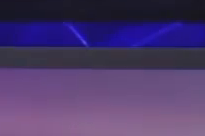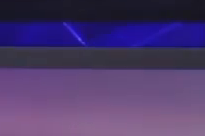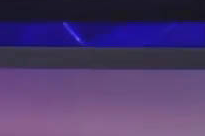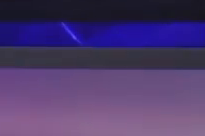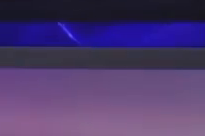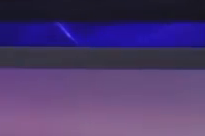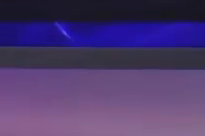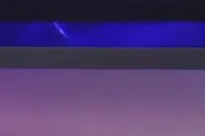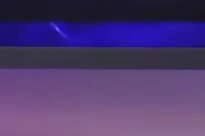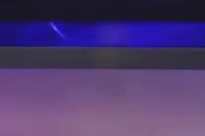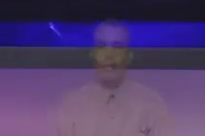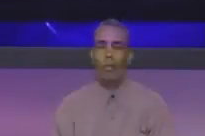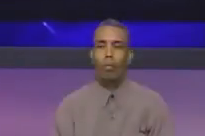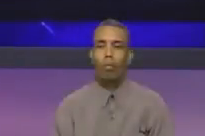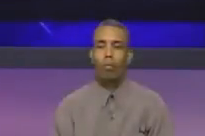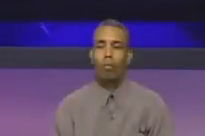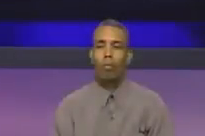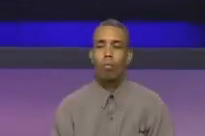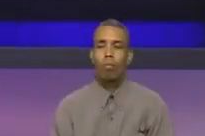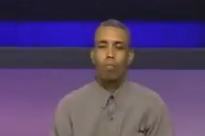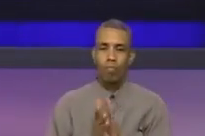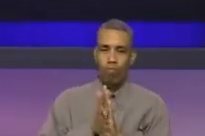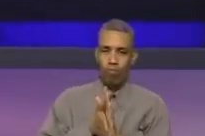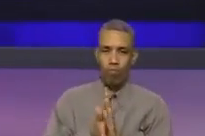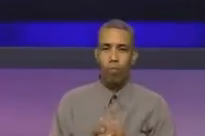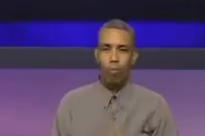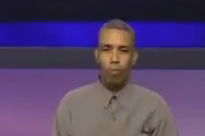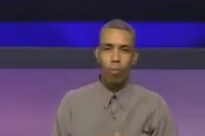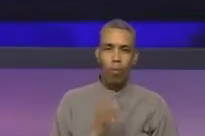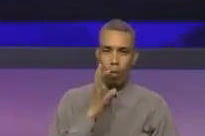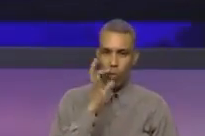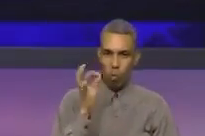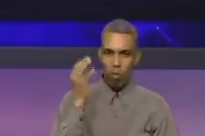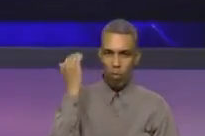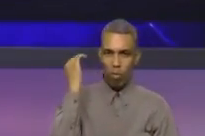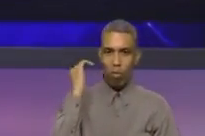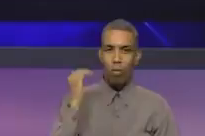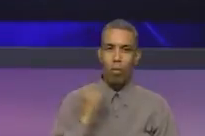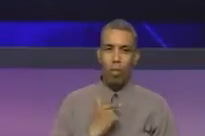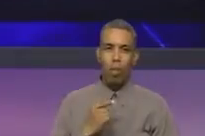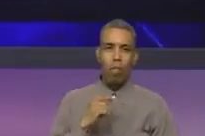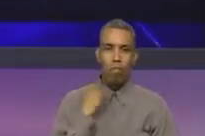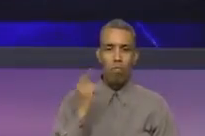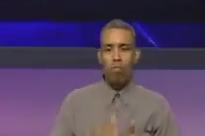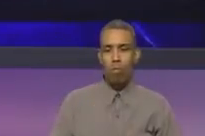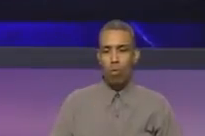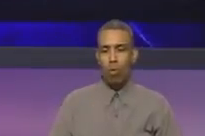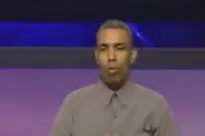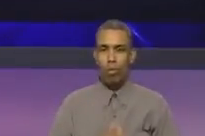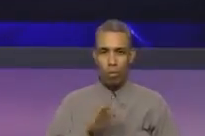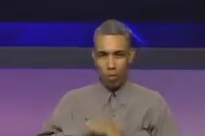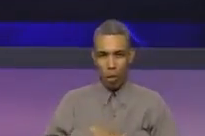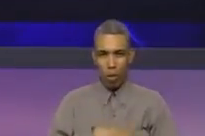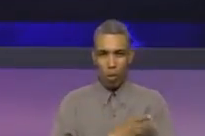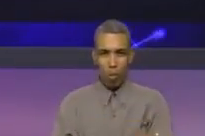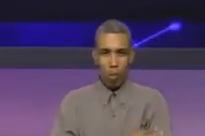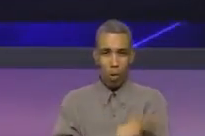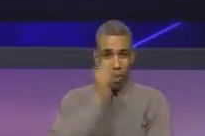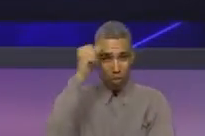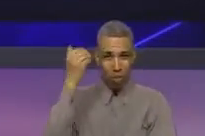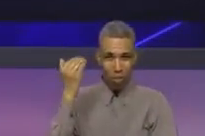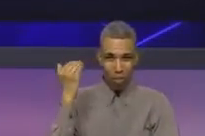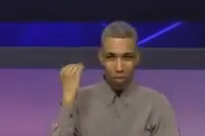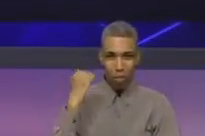Iniciamos con el desarrollo de nuestra información. Murió el hombre de 41 años que había sido atacado con arma de fuego en el barrio María Eugenia en hechos ocurridos esta